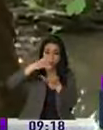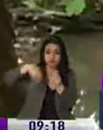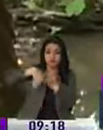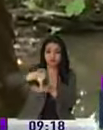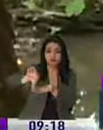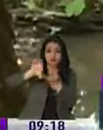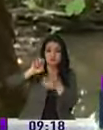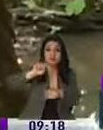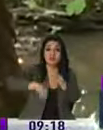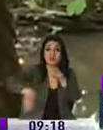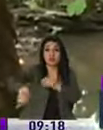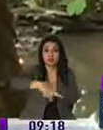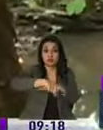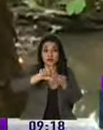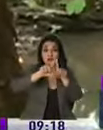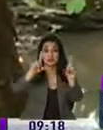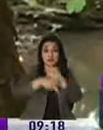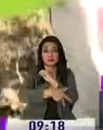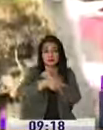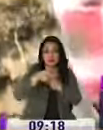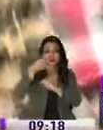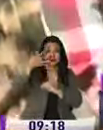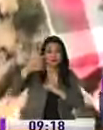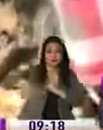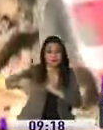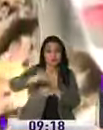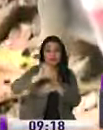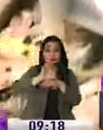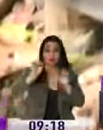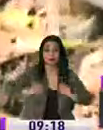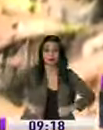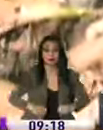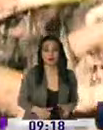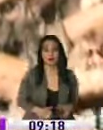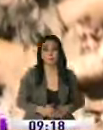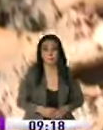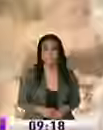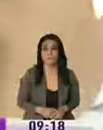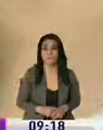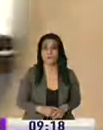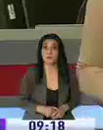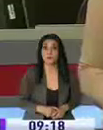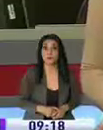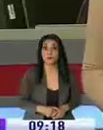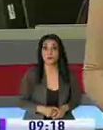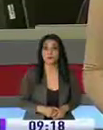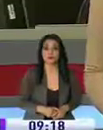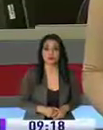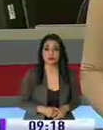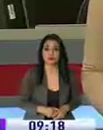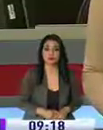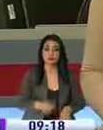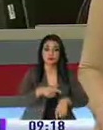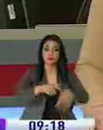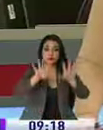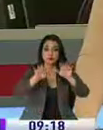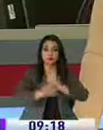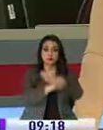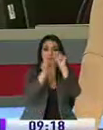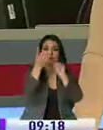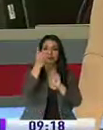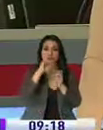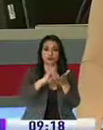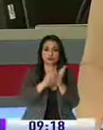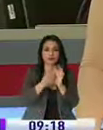el supuesto daño que la empresa Chevron causó en la Amazonía ecuatoriana. Informó Javier Gallo. 9 de la mañana con